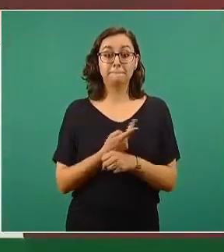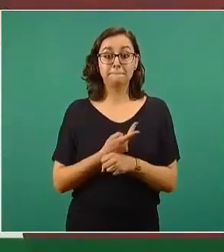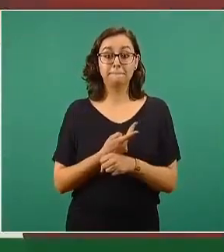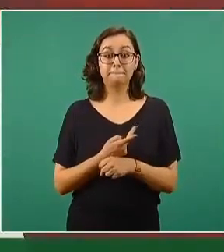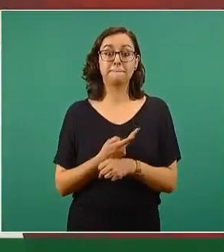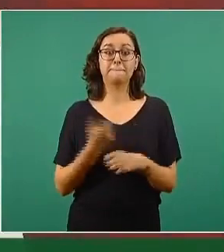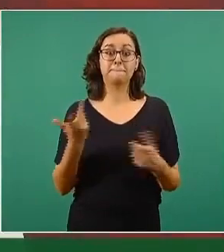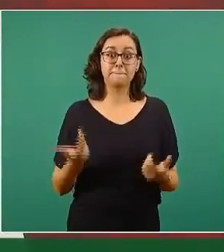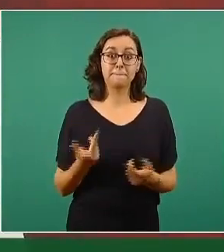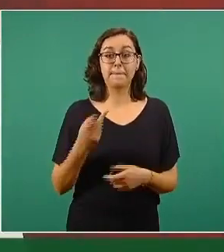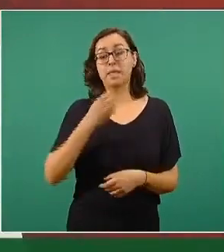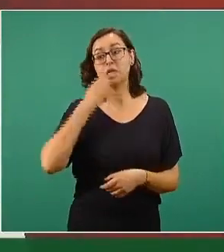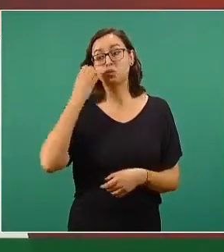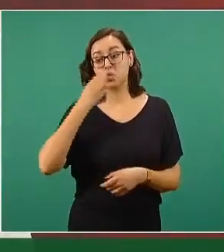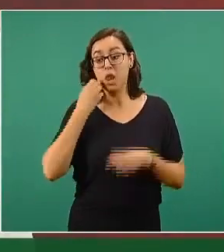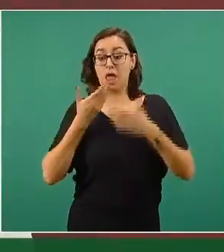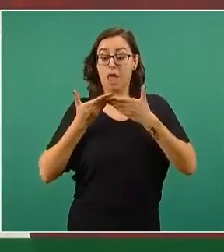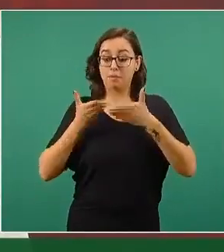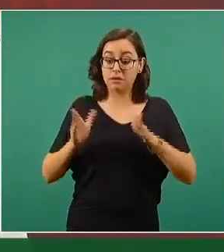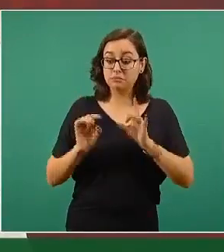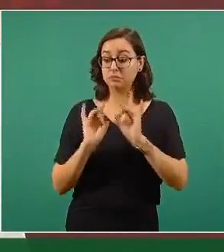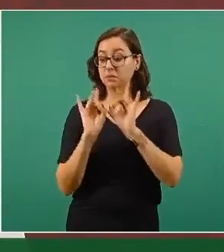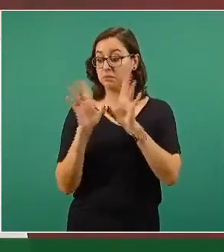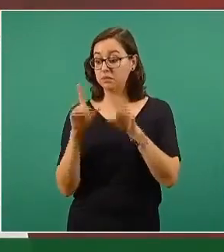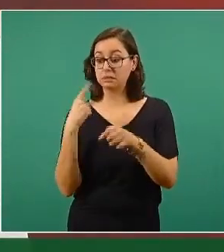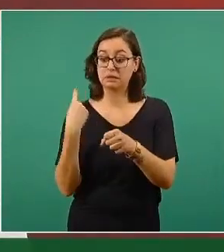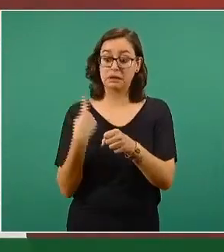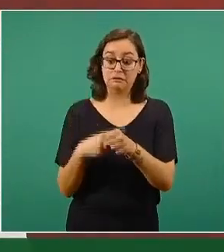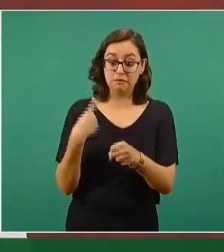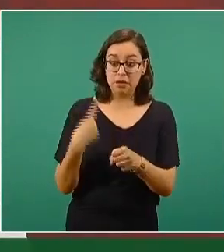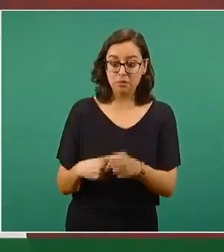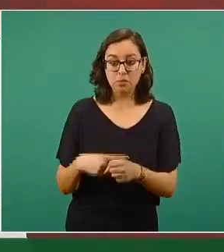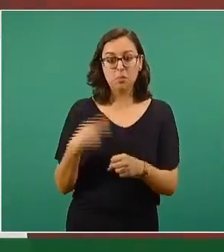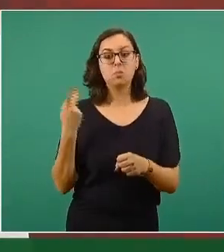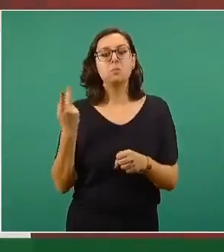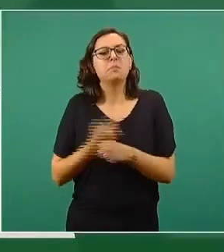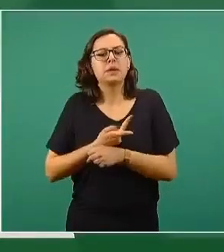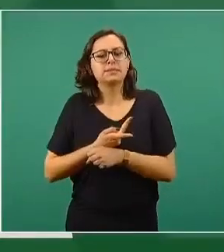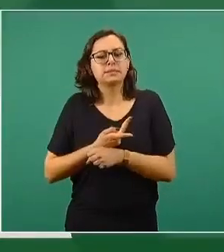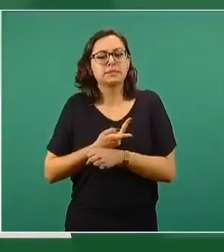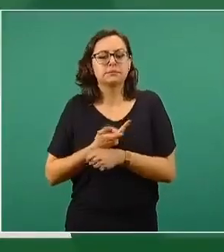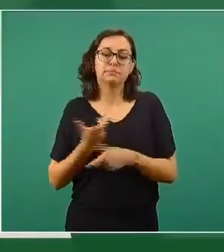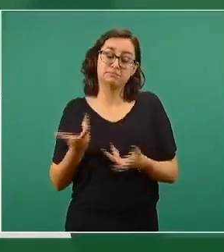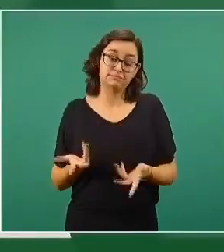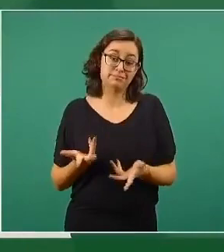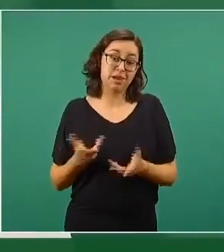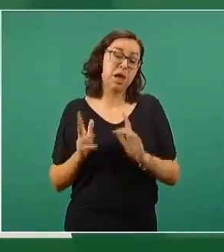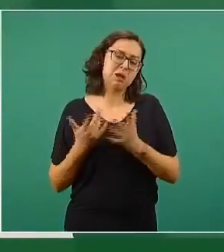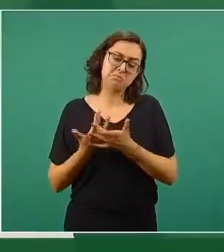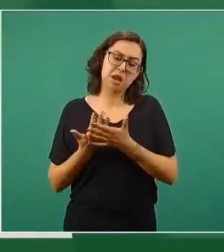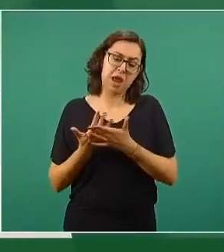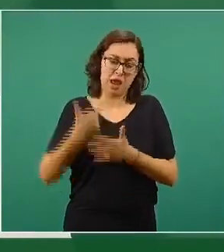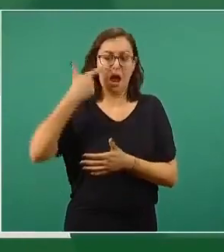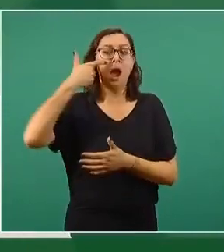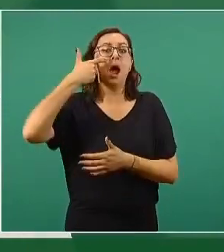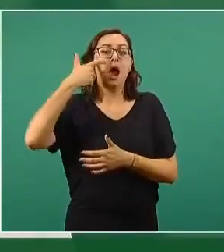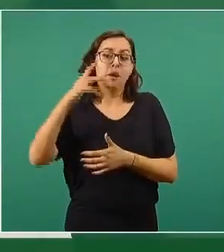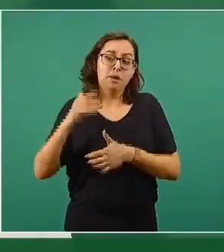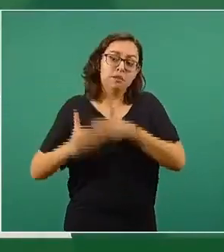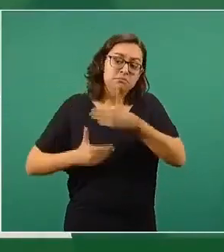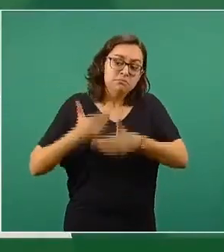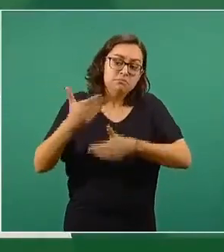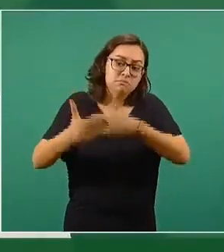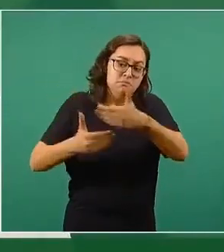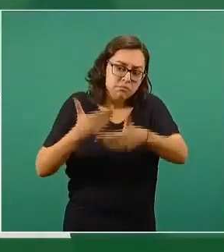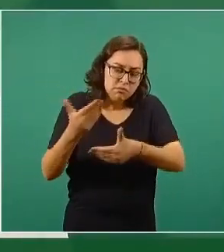en una escuela que ya abra, esto lo iremos detallando en la medida en que vayan ocurriendo las situaciones. Ya hemos